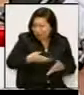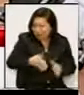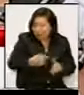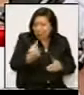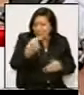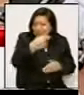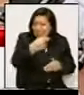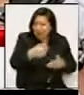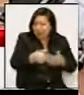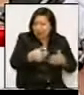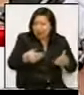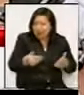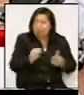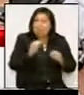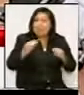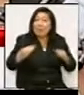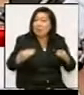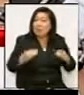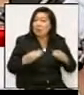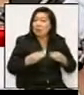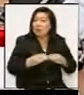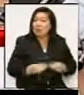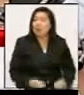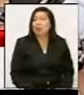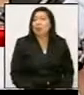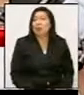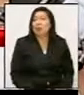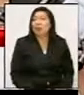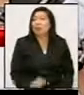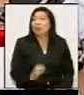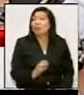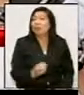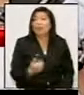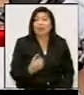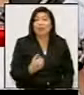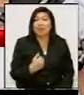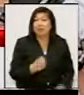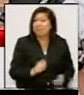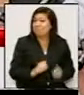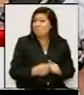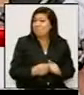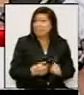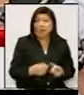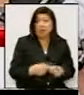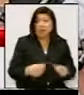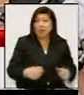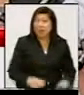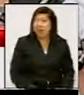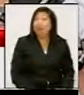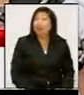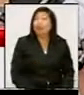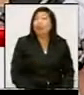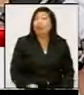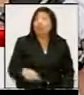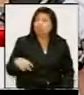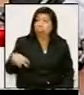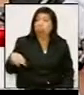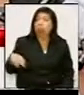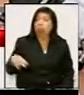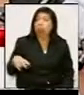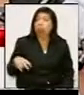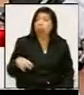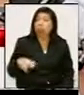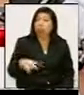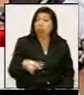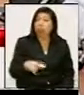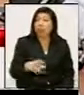una semana para ir a Machu Picchu. Y si no obtenía por la boletería, que caminara una